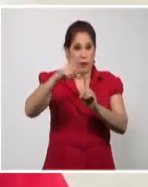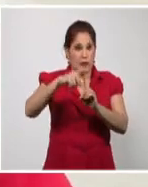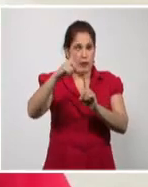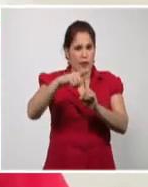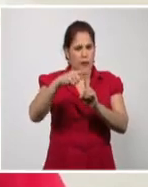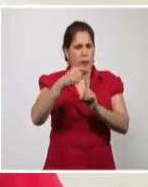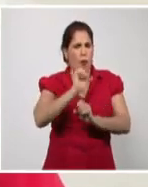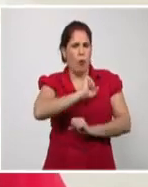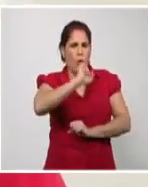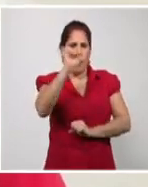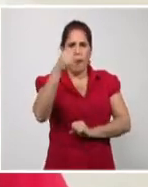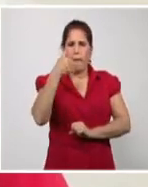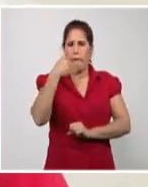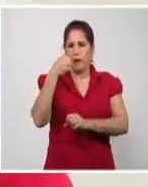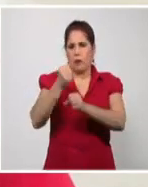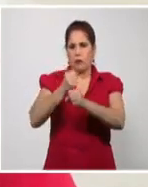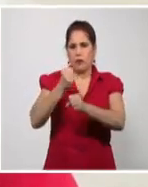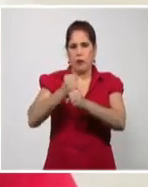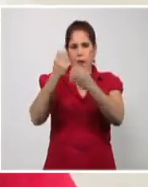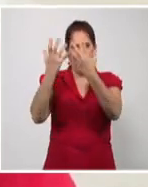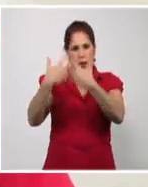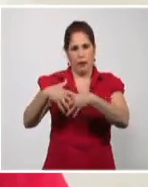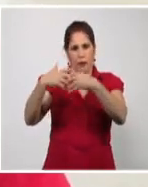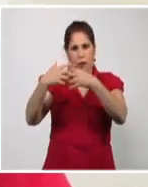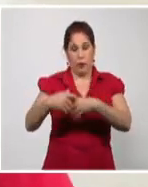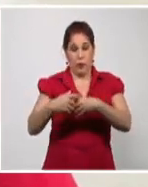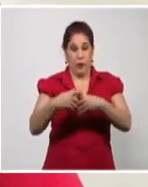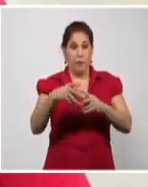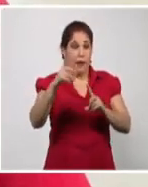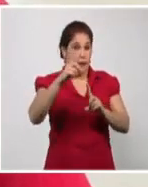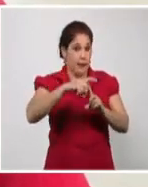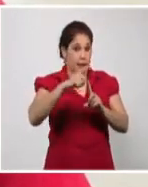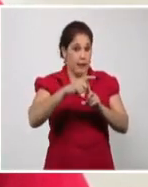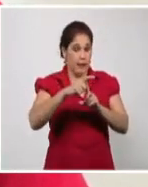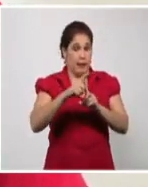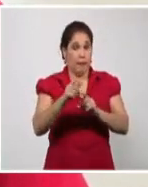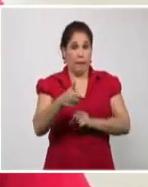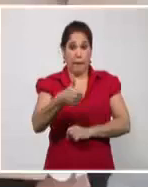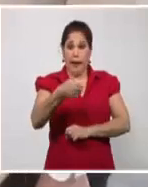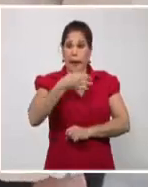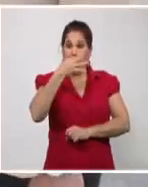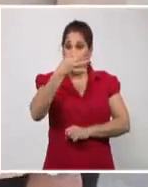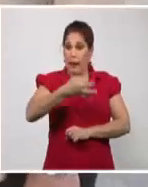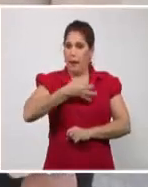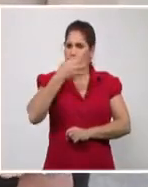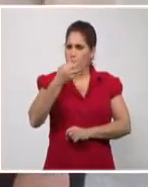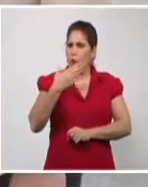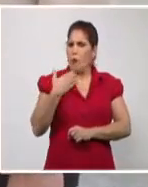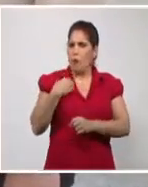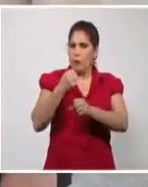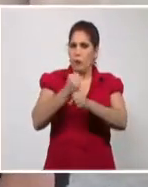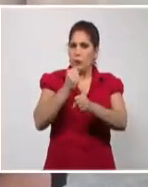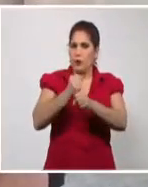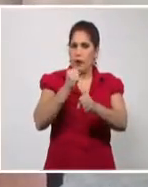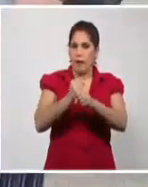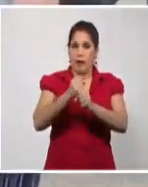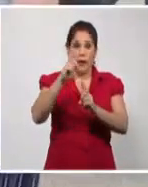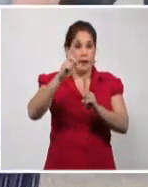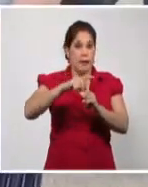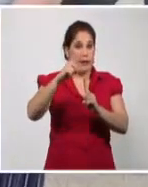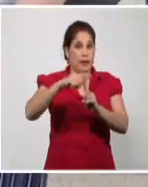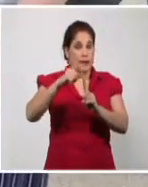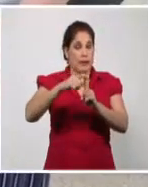la eficiencia del plantel industrial. Guilarte de Nacimiento también resaltó el papel asumido por los trabajadores de la CTC ante